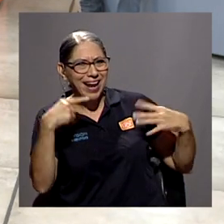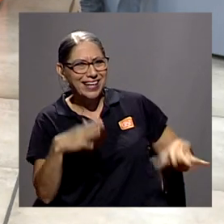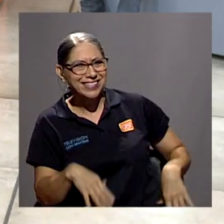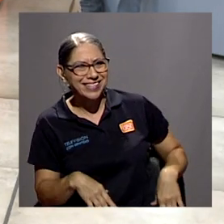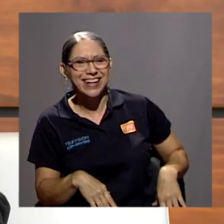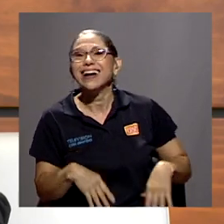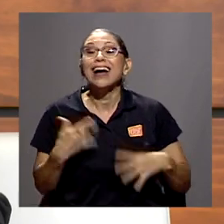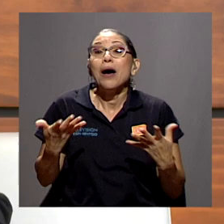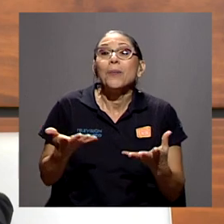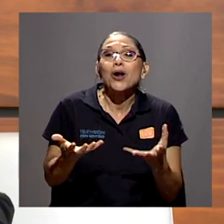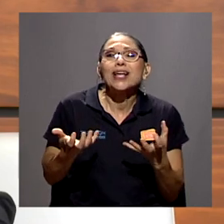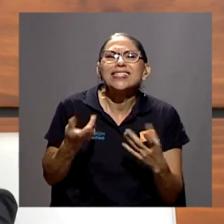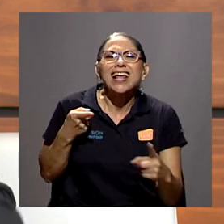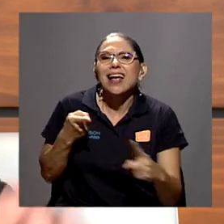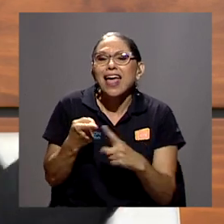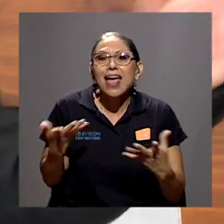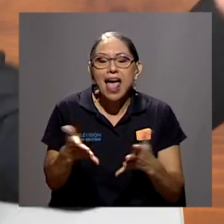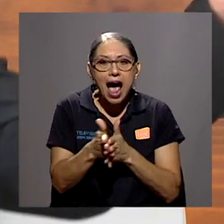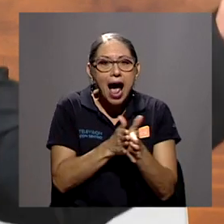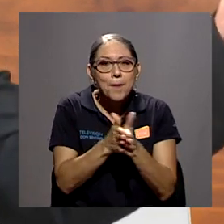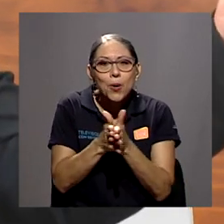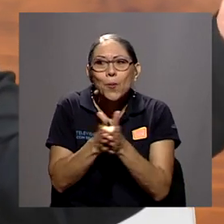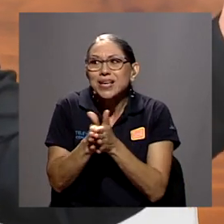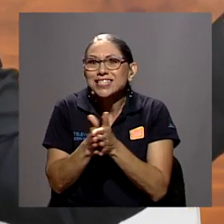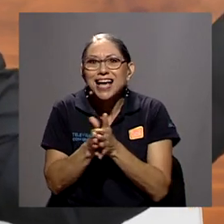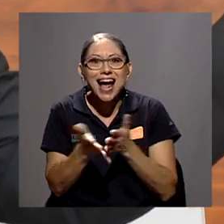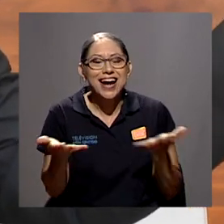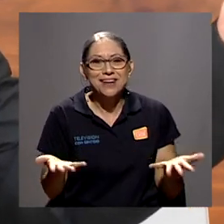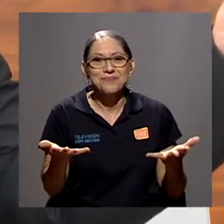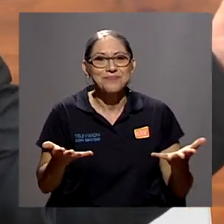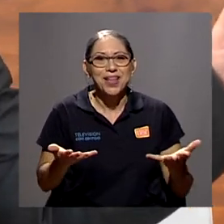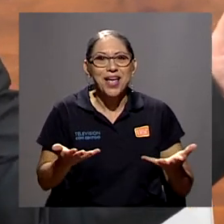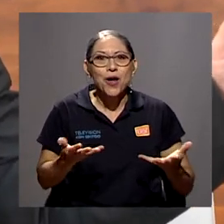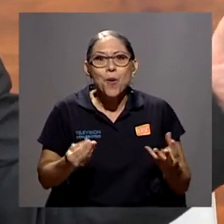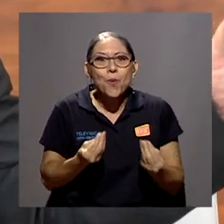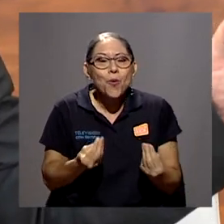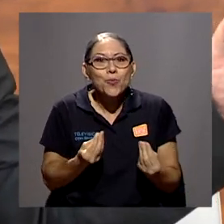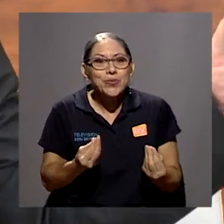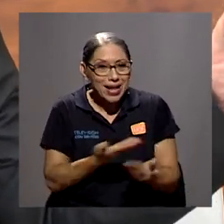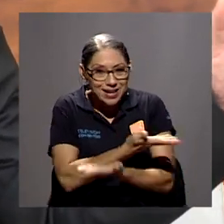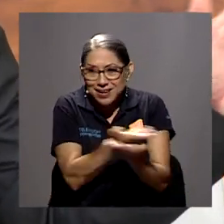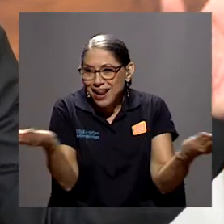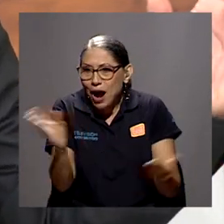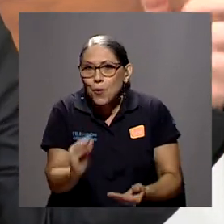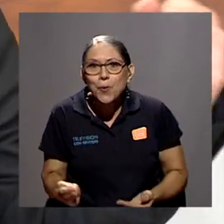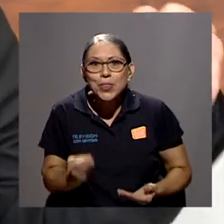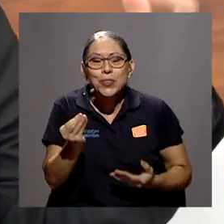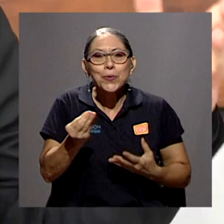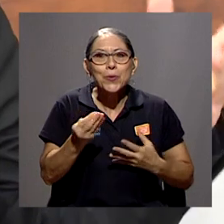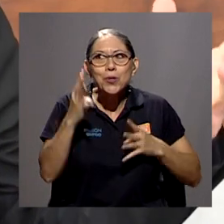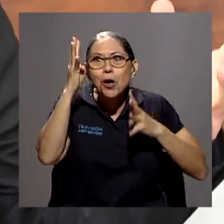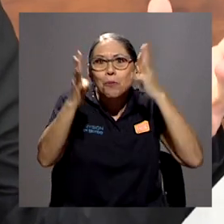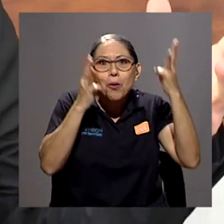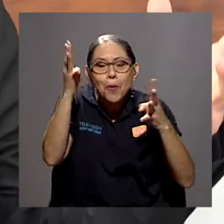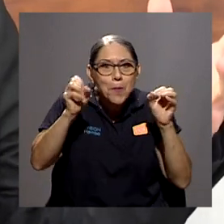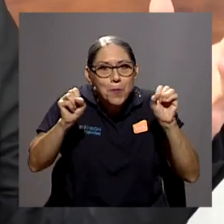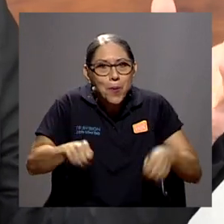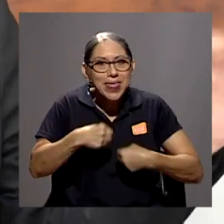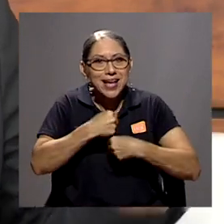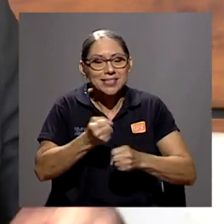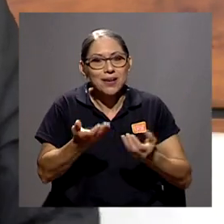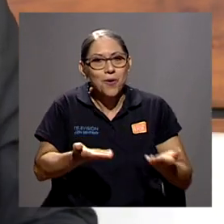aprovechar la osadía que tienen los o la juventud que pueden hacer cosas